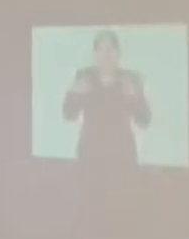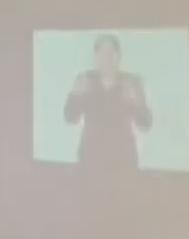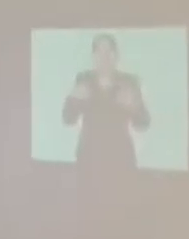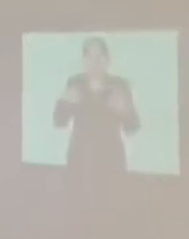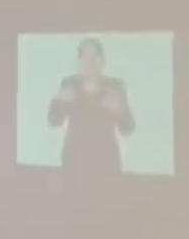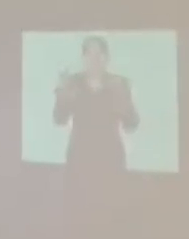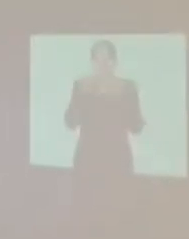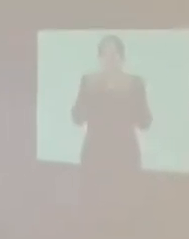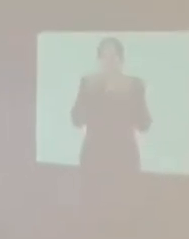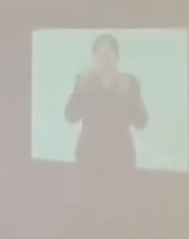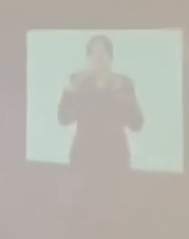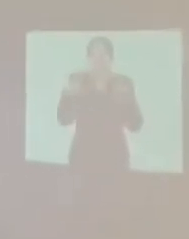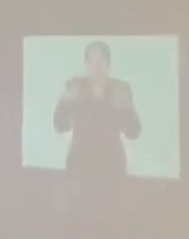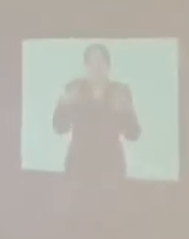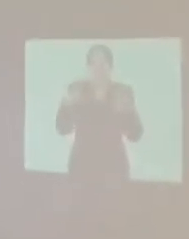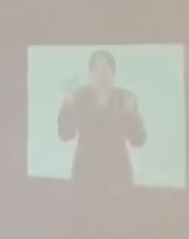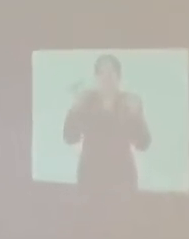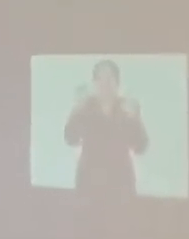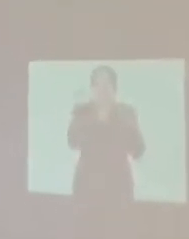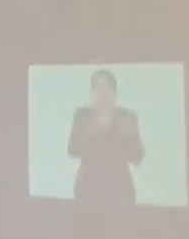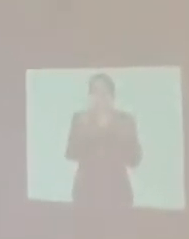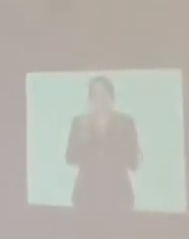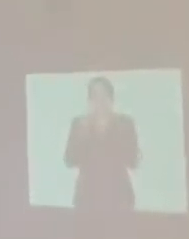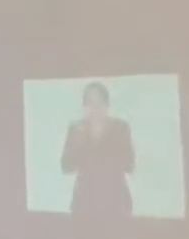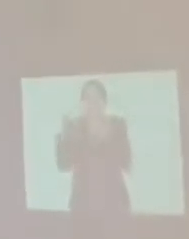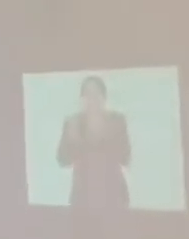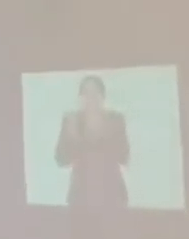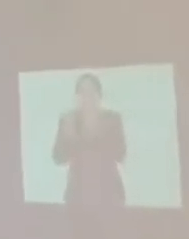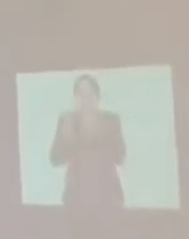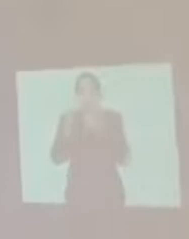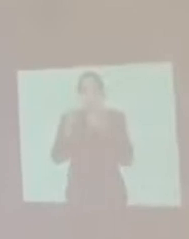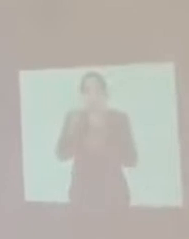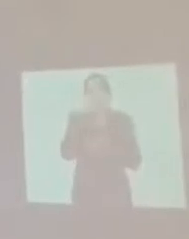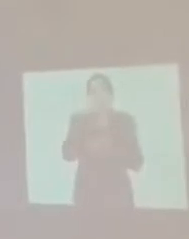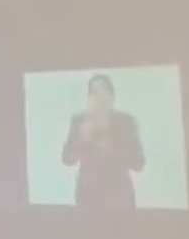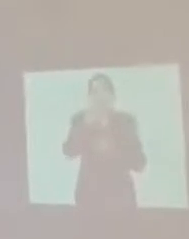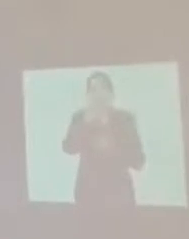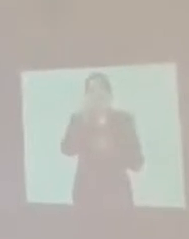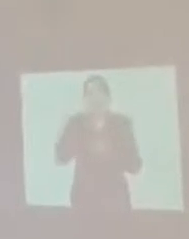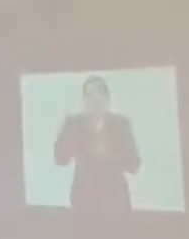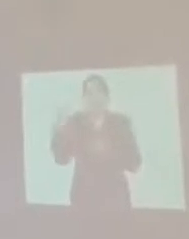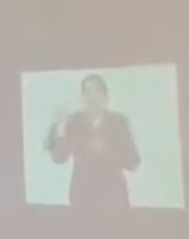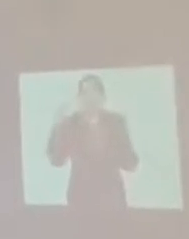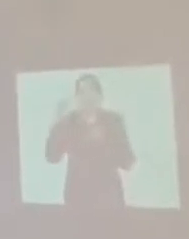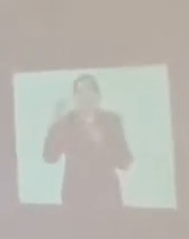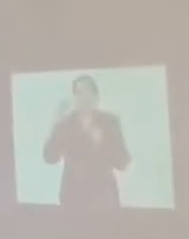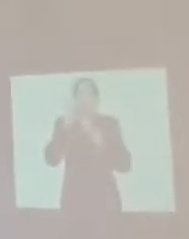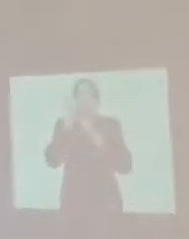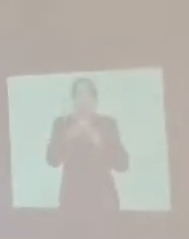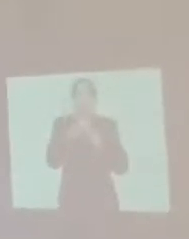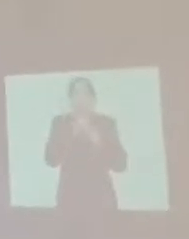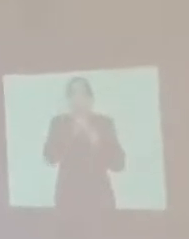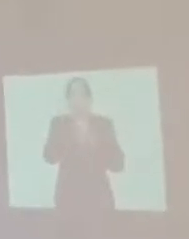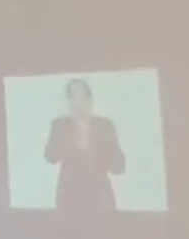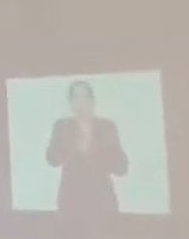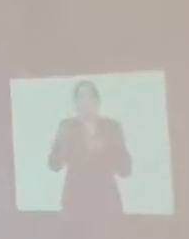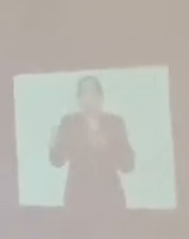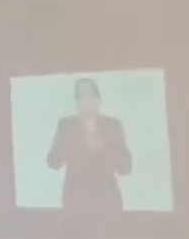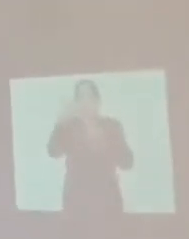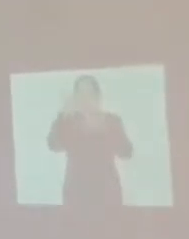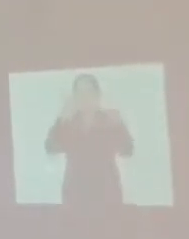virtuales. Y en la app de la Ciudad de México pueden encontrar la cartelera Es una red social donde están inscritas todo tipo